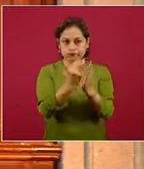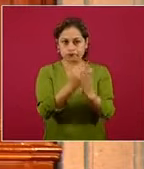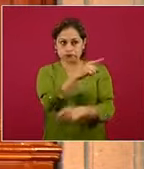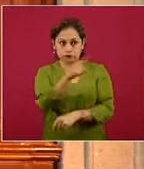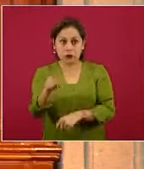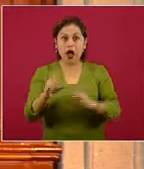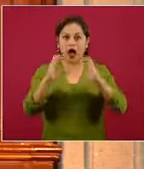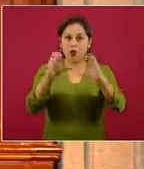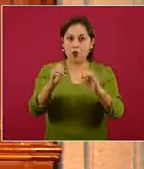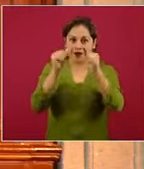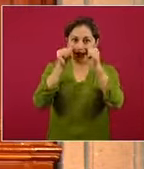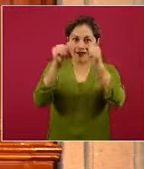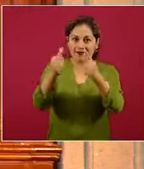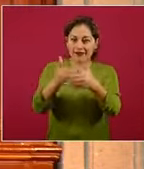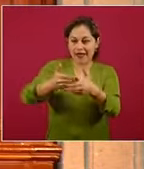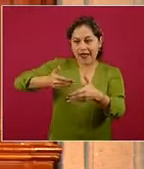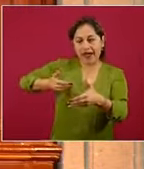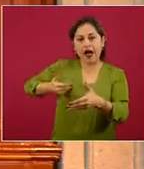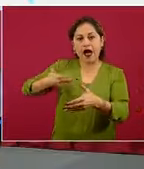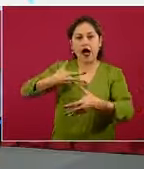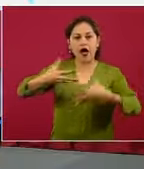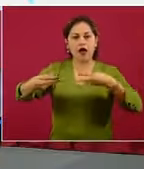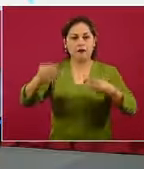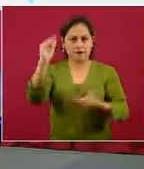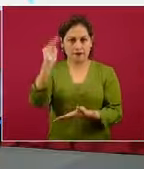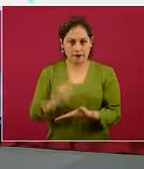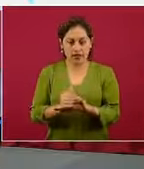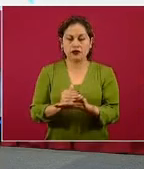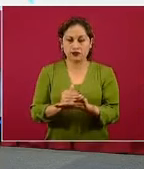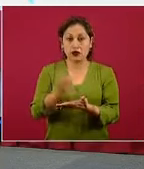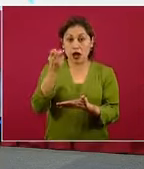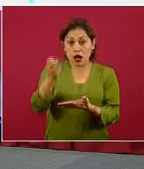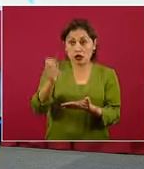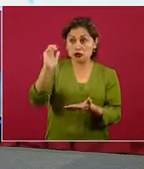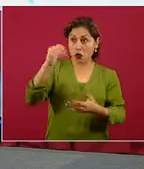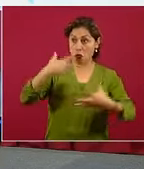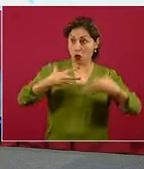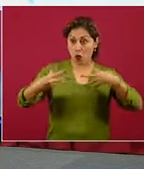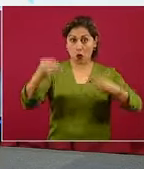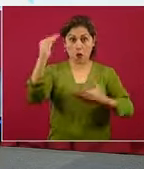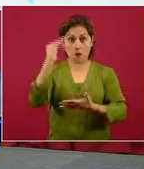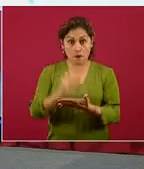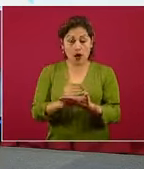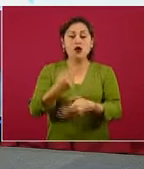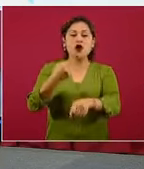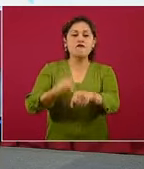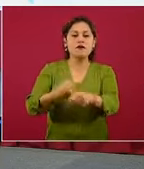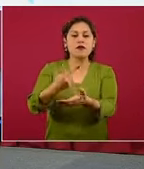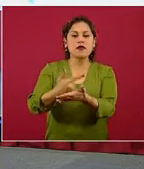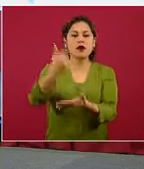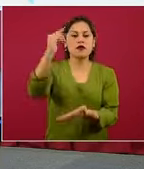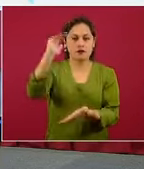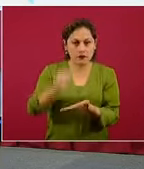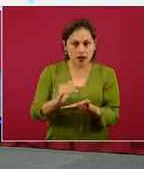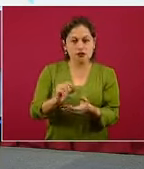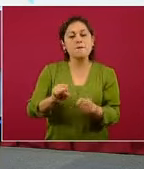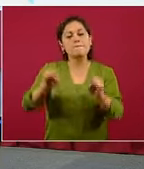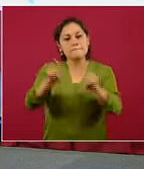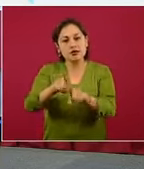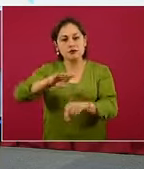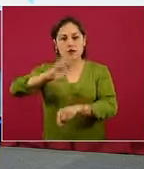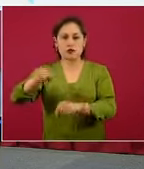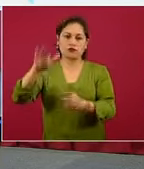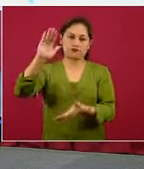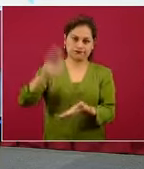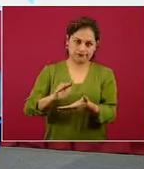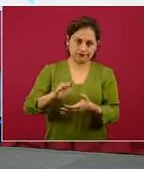Y si prevenimos contagios, pues prevenimos enfermedad grave y por lo tanto también defunciones.